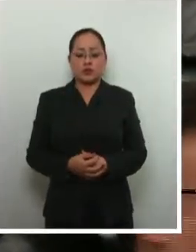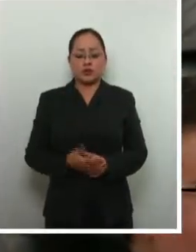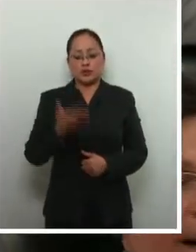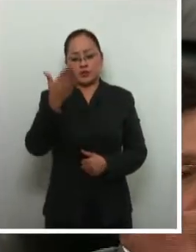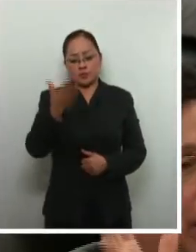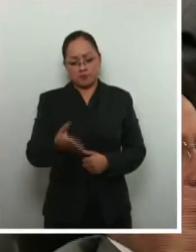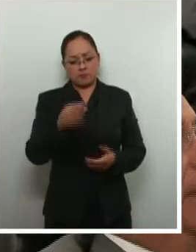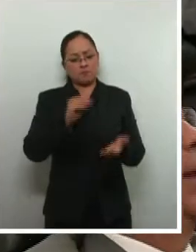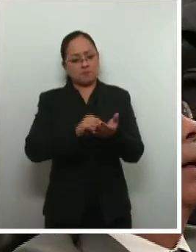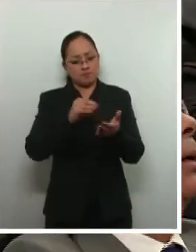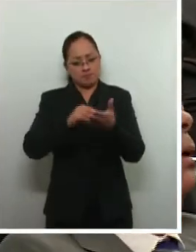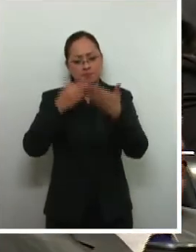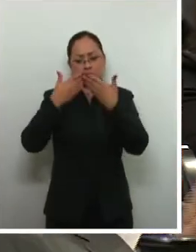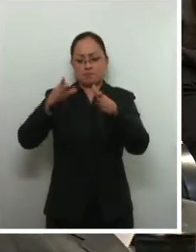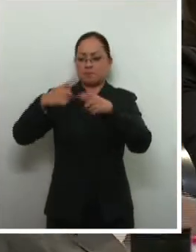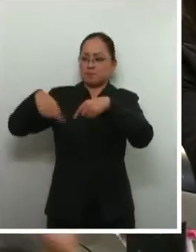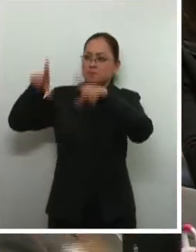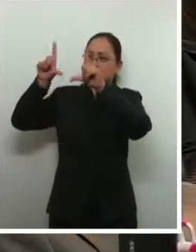Todavía está abierto el sistema.